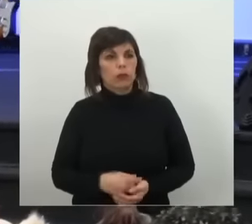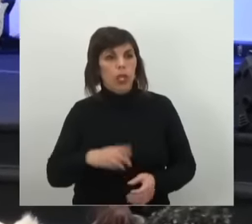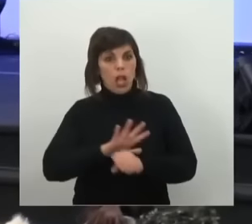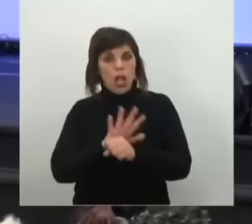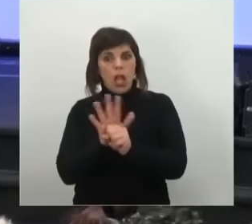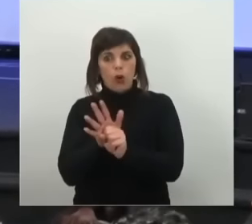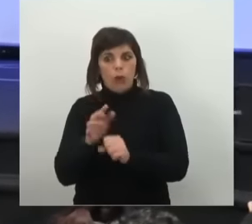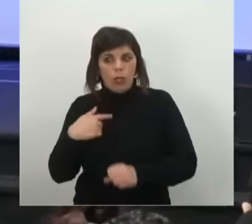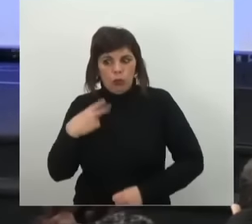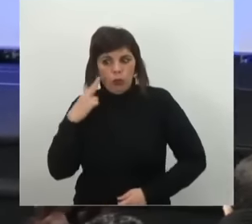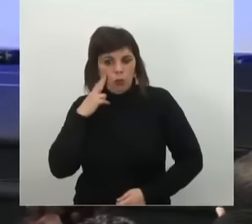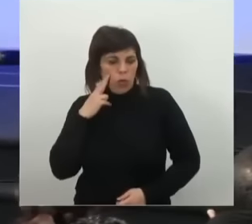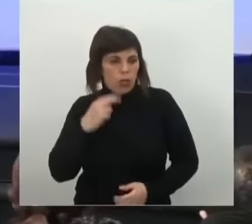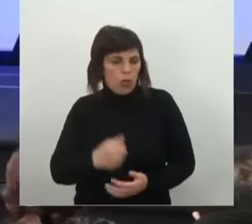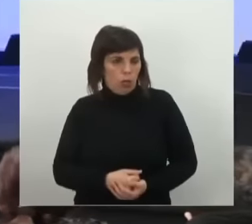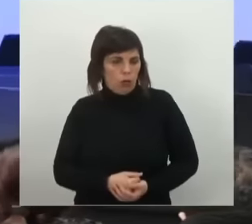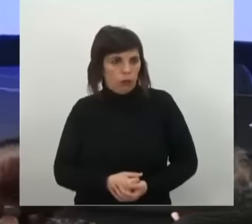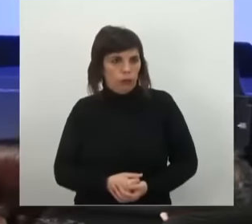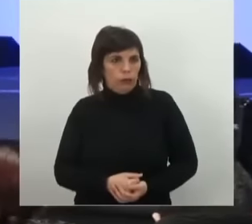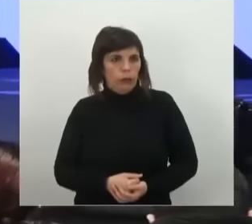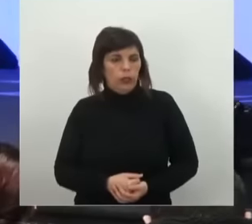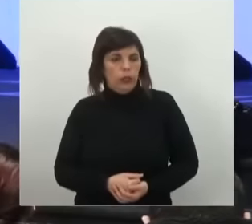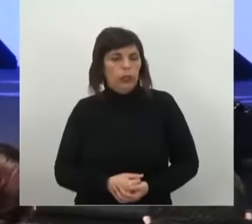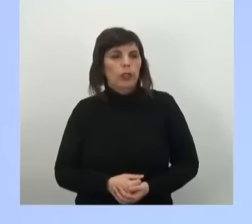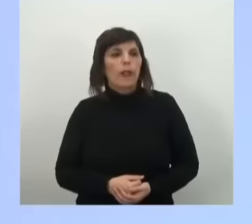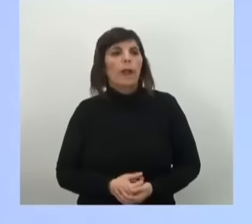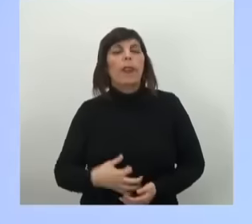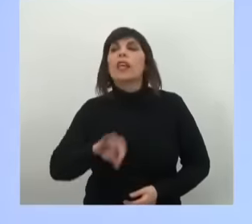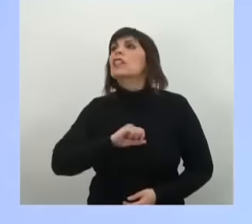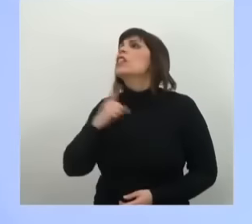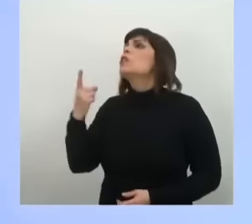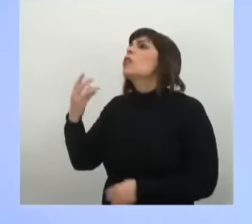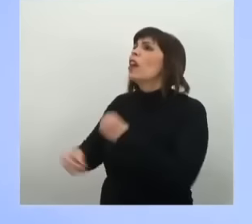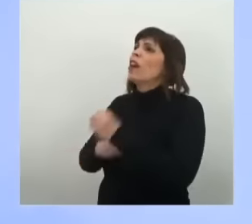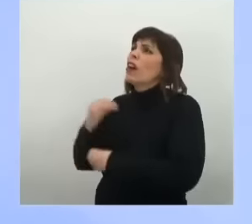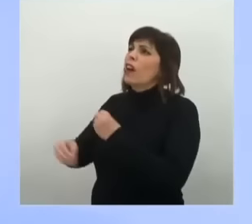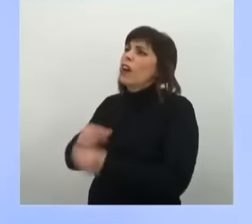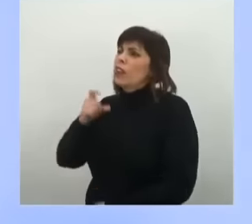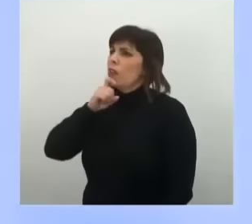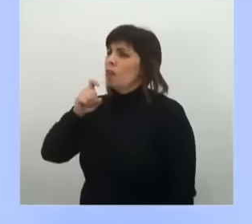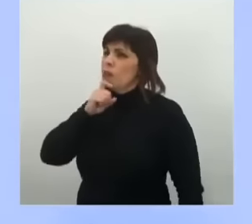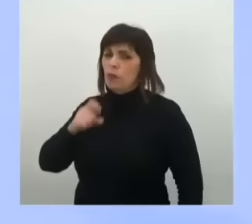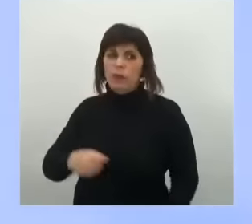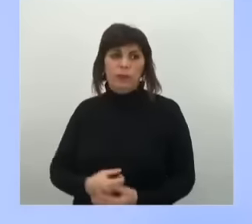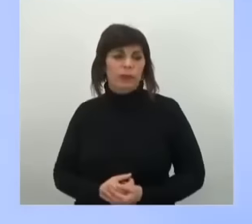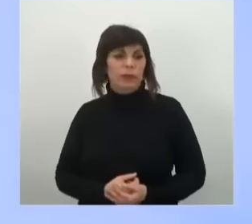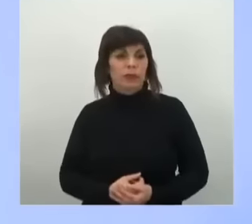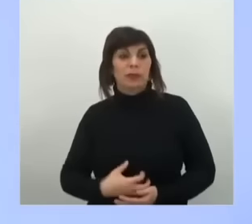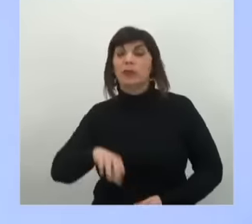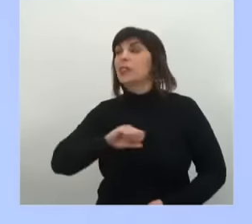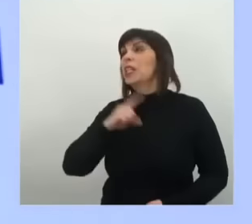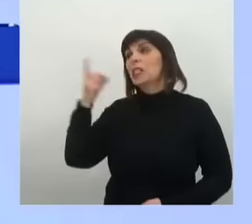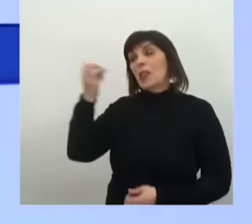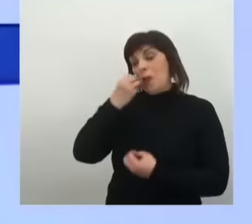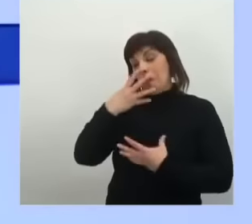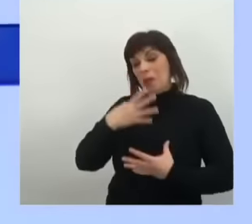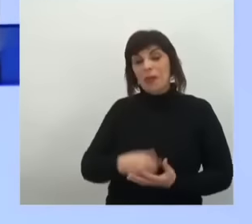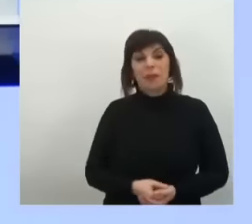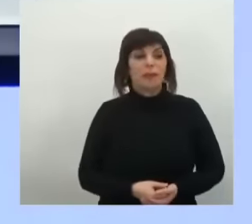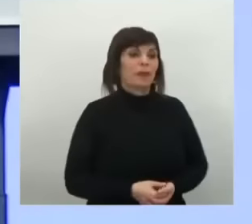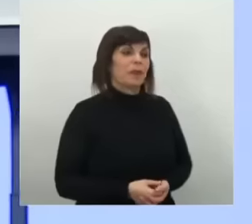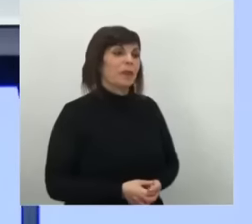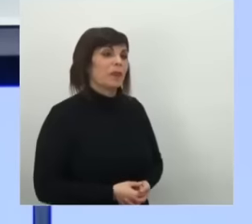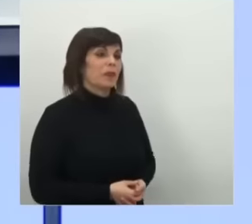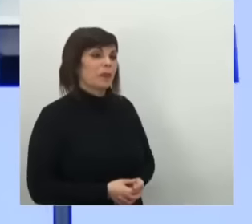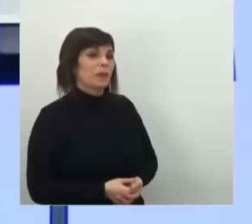covid y le dije señor cómo le vamos a hacer y el señor bien lindo como siempre él es me dice algo